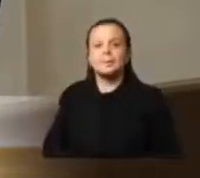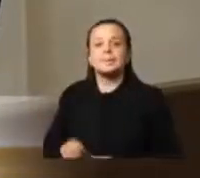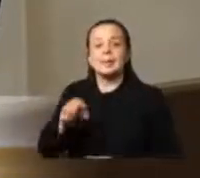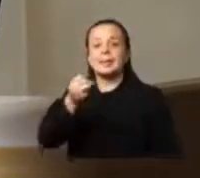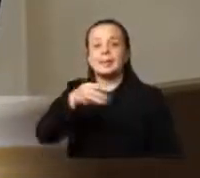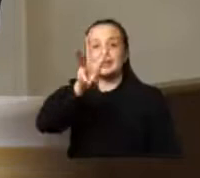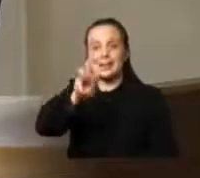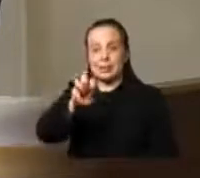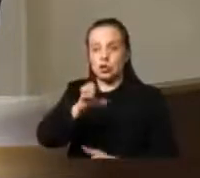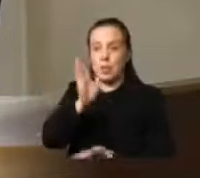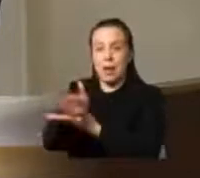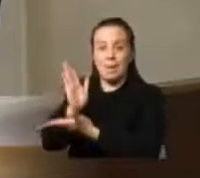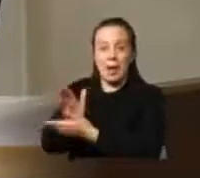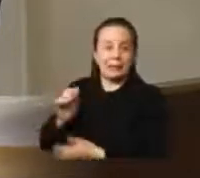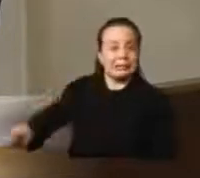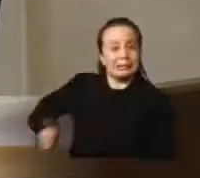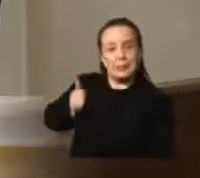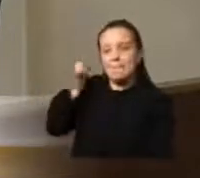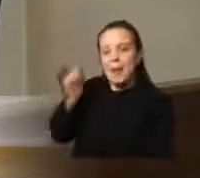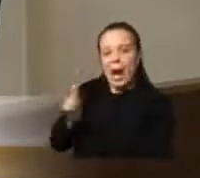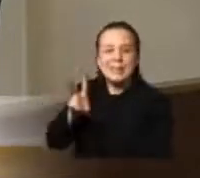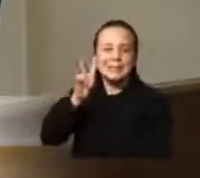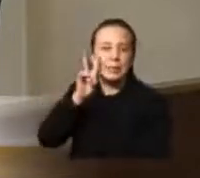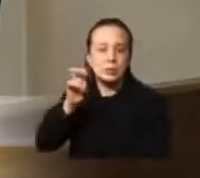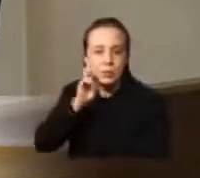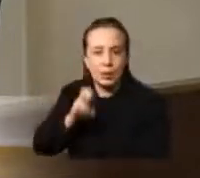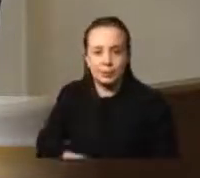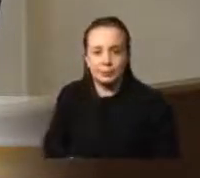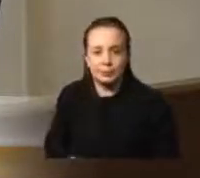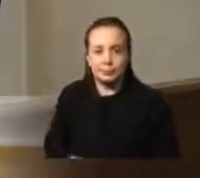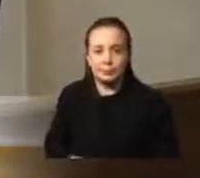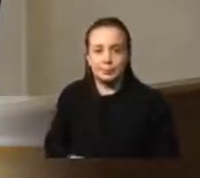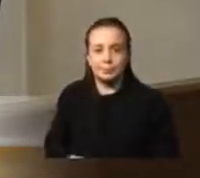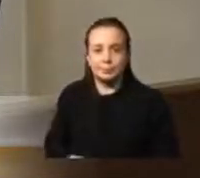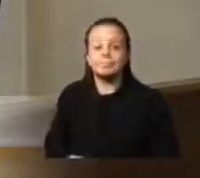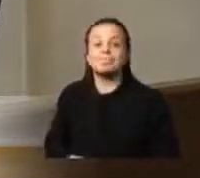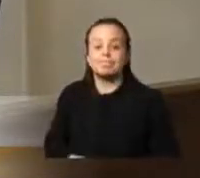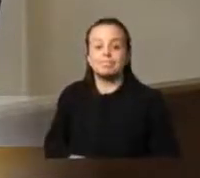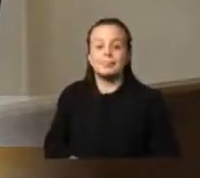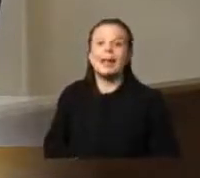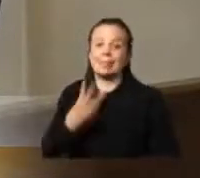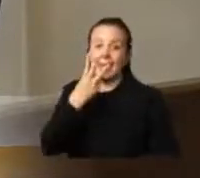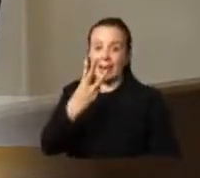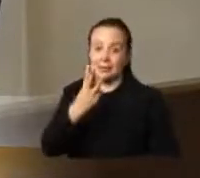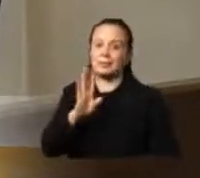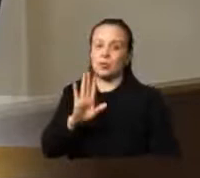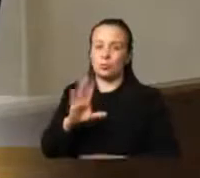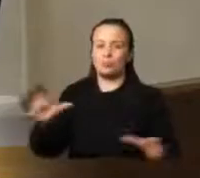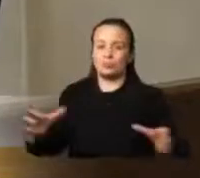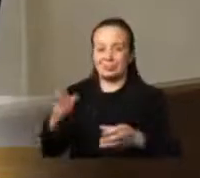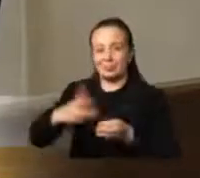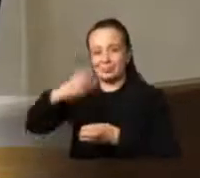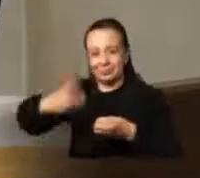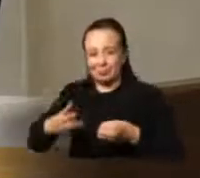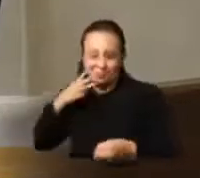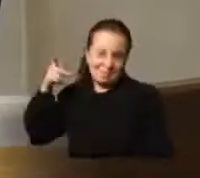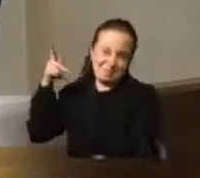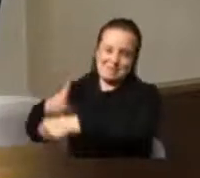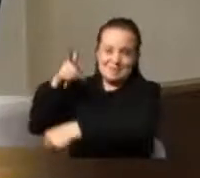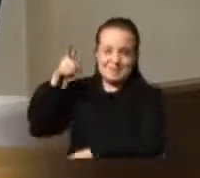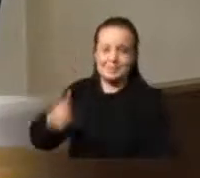18 casos de violencia sexual, 3 de violencia de género.